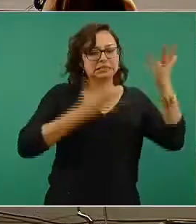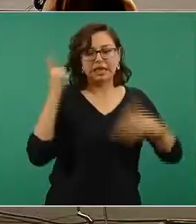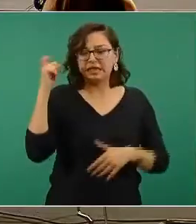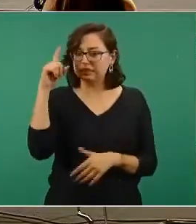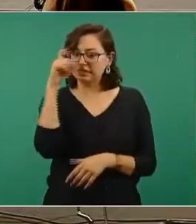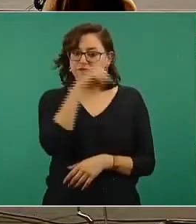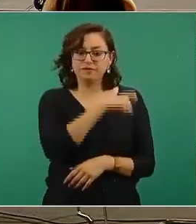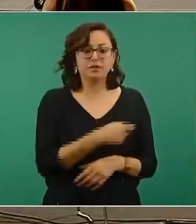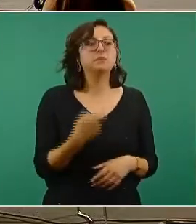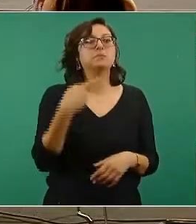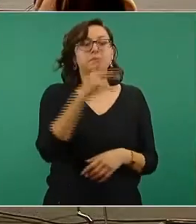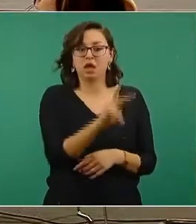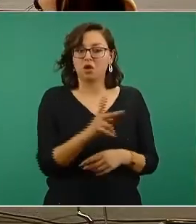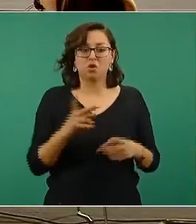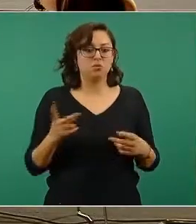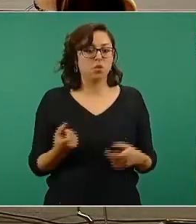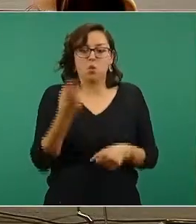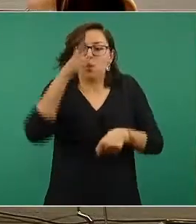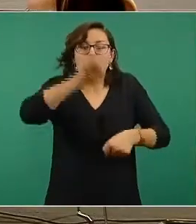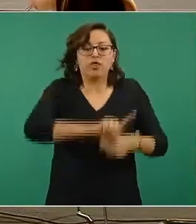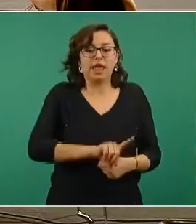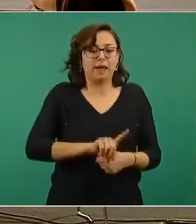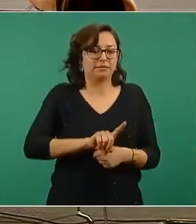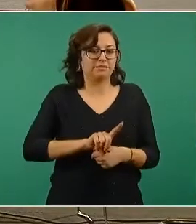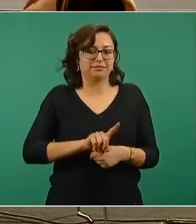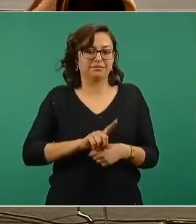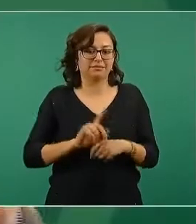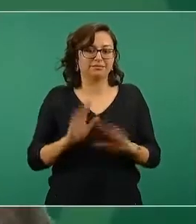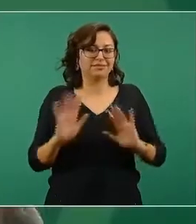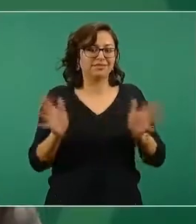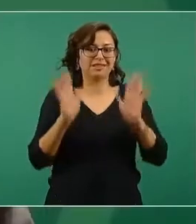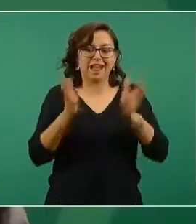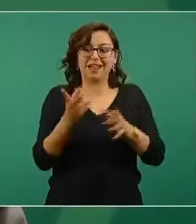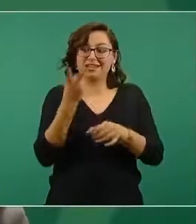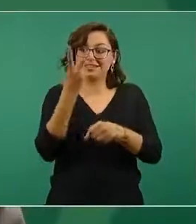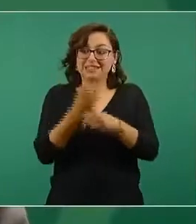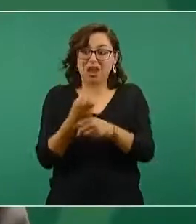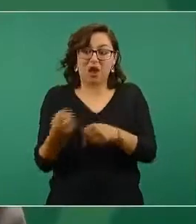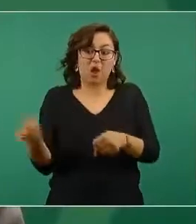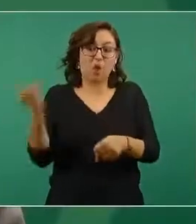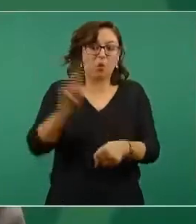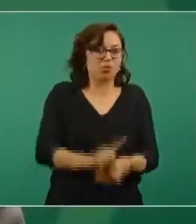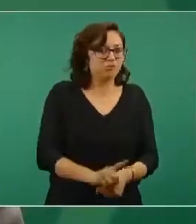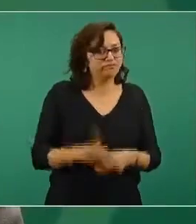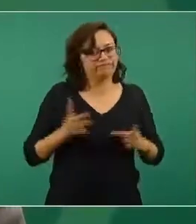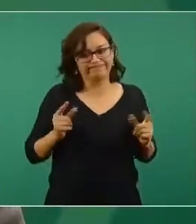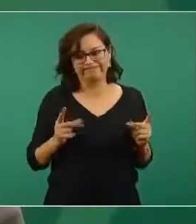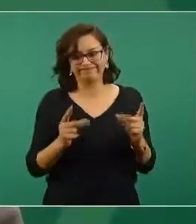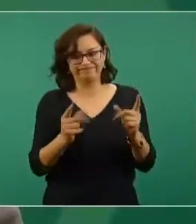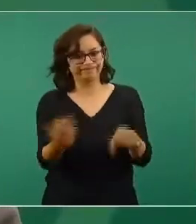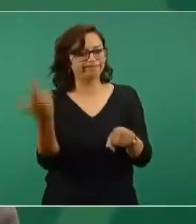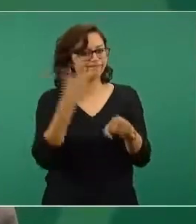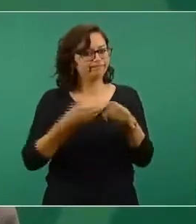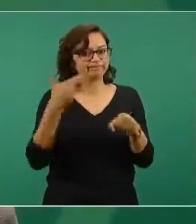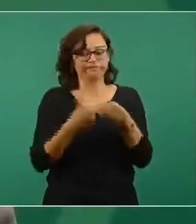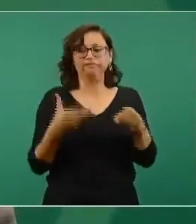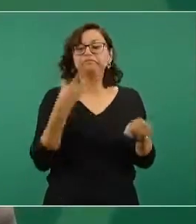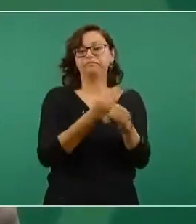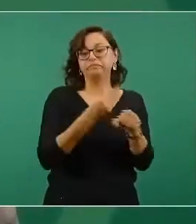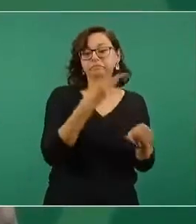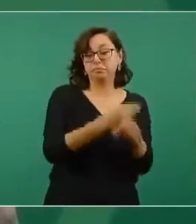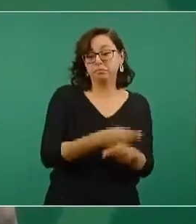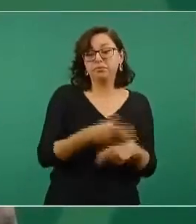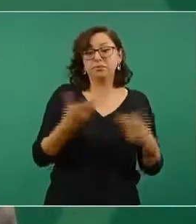servidores de la Nación, y al segundo día se empezó a resolver. Y eso puede pasar, no sé exactamente el ejemplo de Hidalgo, dónde es, pero sí, o